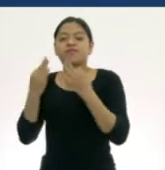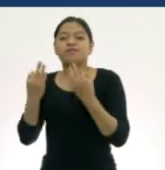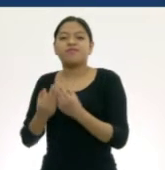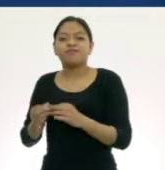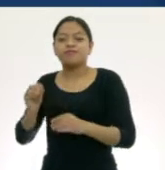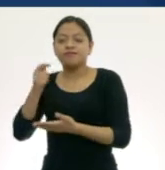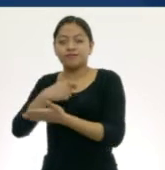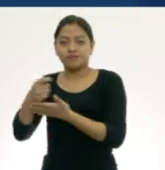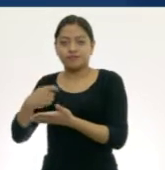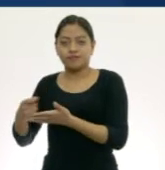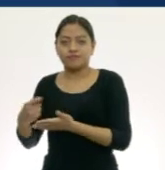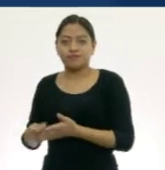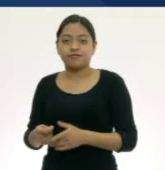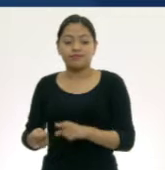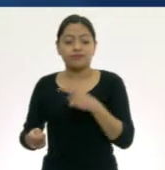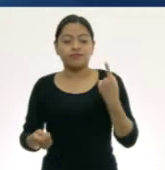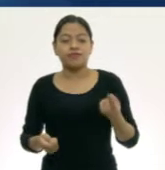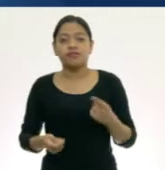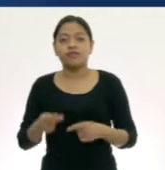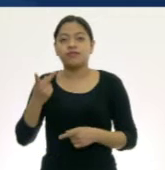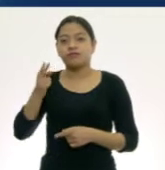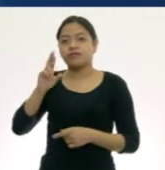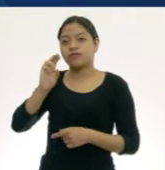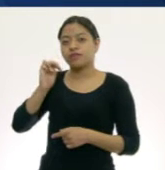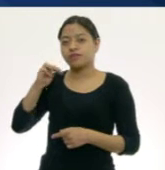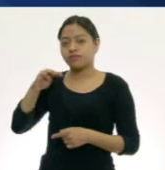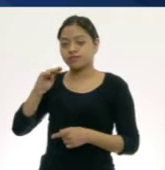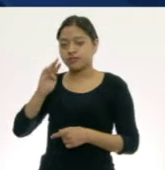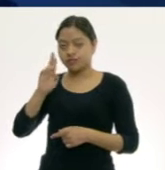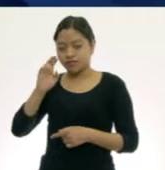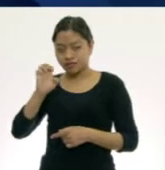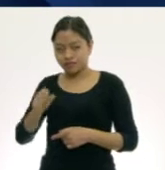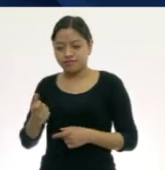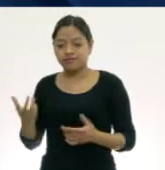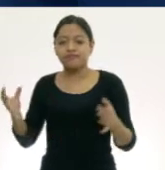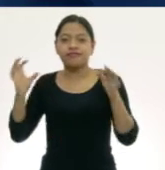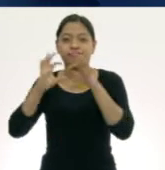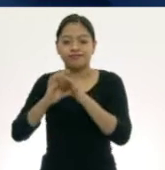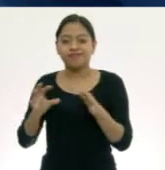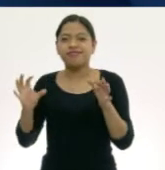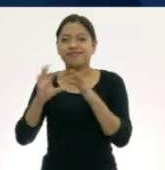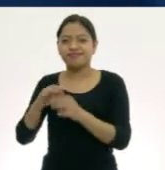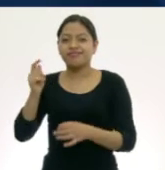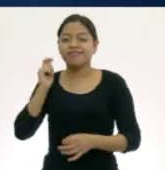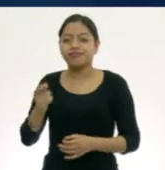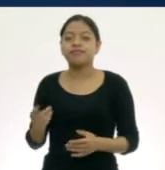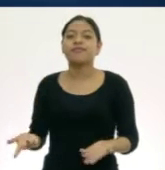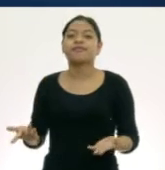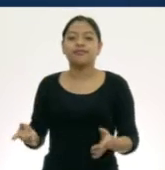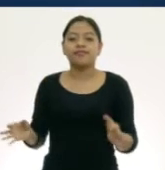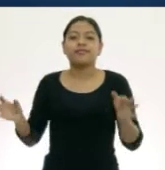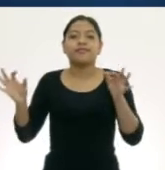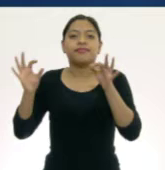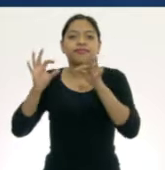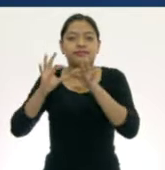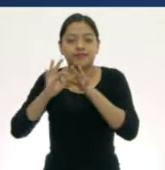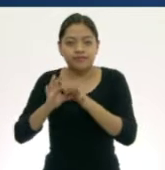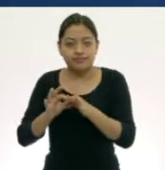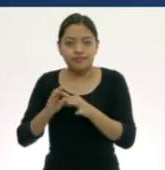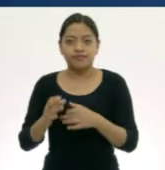determinar el pronombre y vemos que existe esa concordancia, que la concordancia en sí es armonía